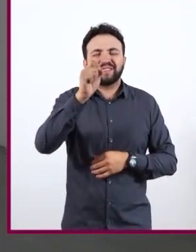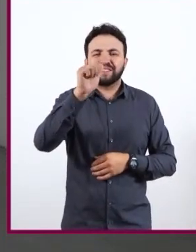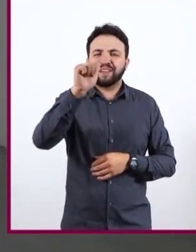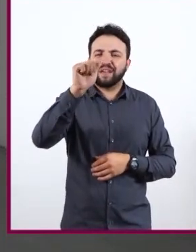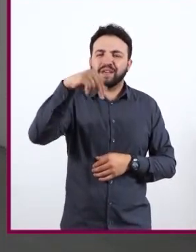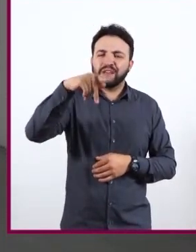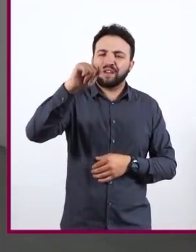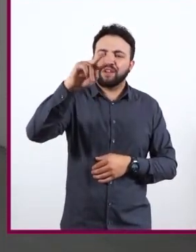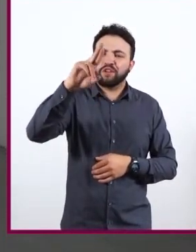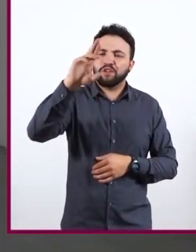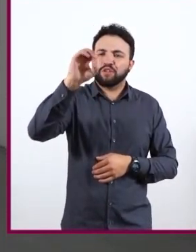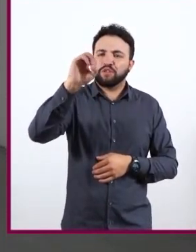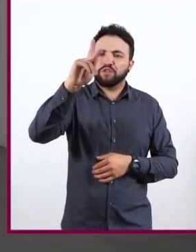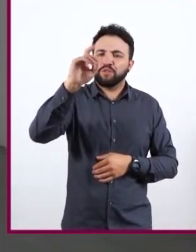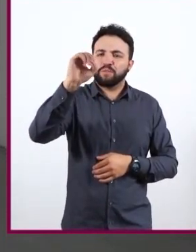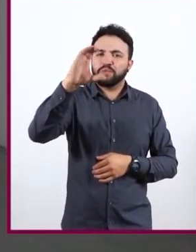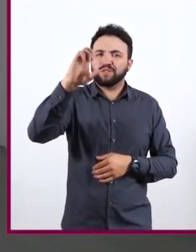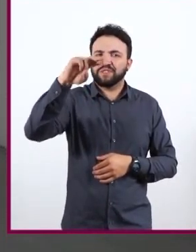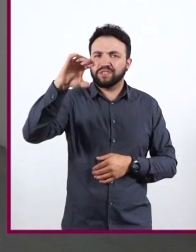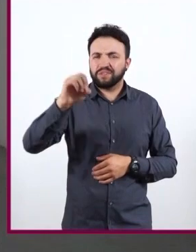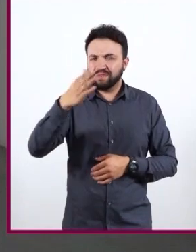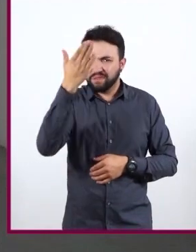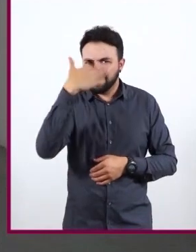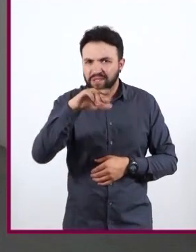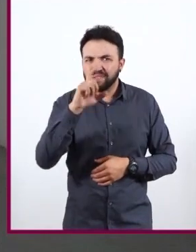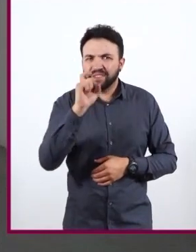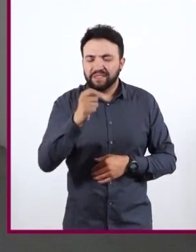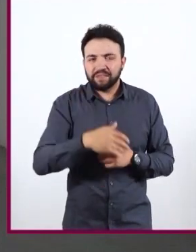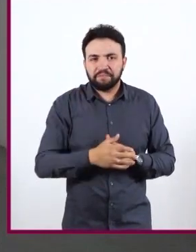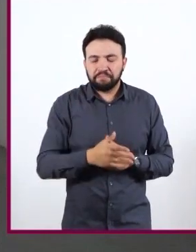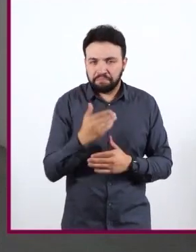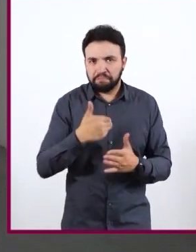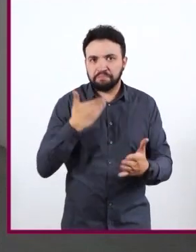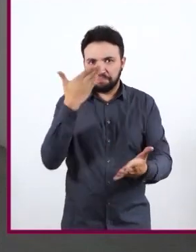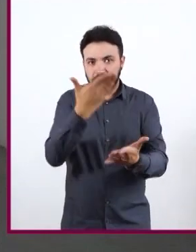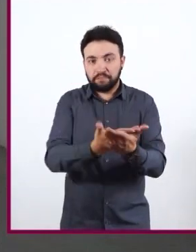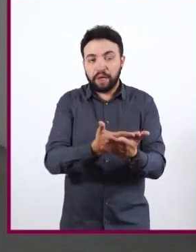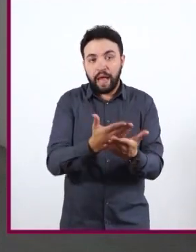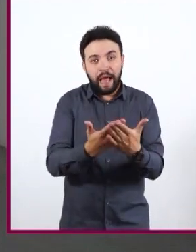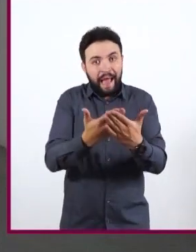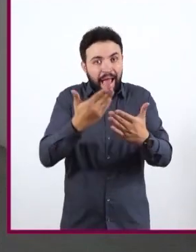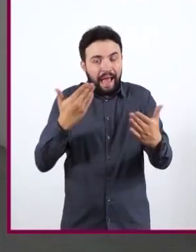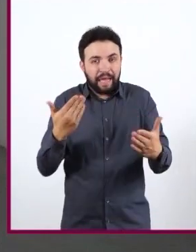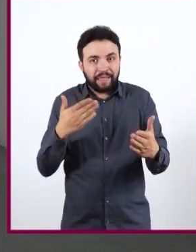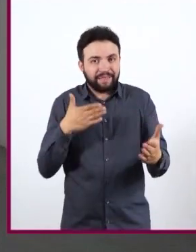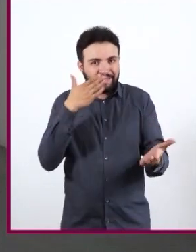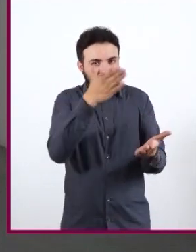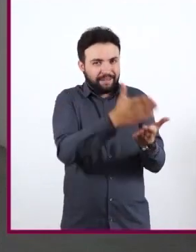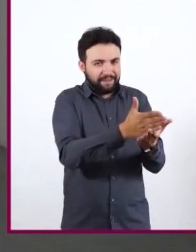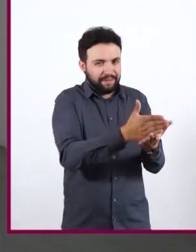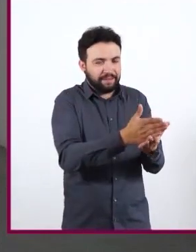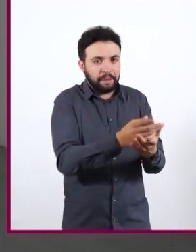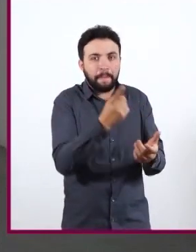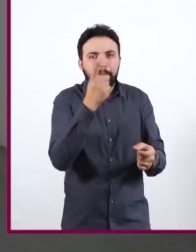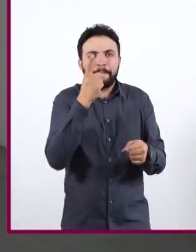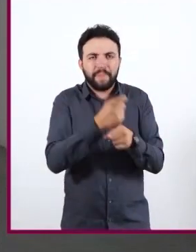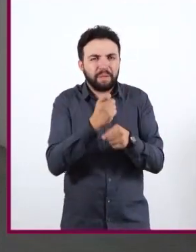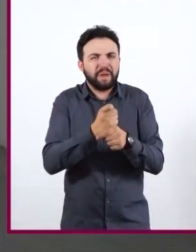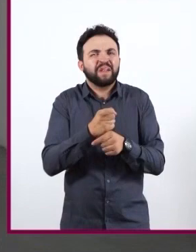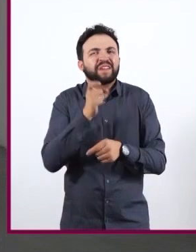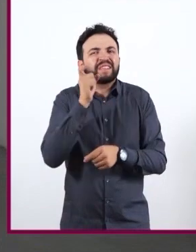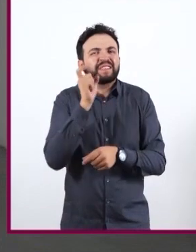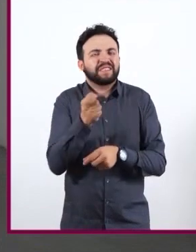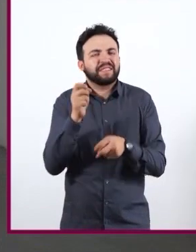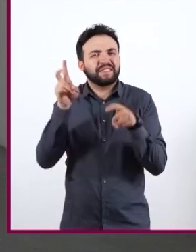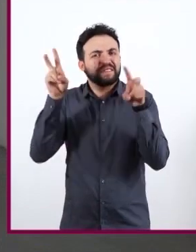¿Ustedes saben o están familiarizados con este término? Les propongo que antes de ir al estudio de Luis Carrera, nos introduzcamos brevemente en